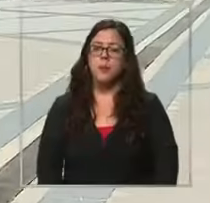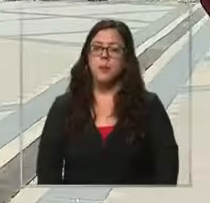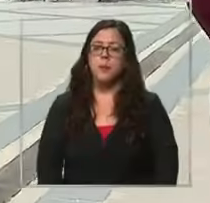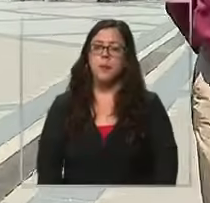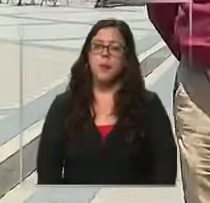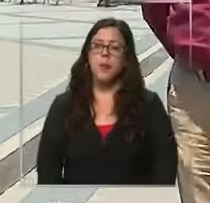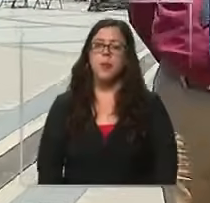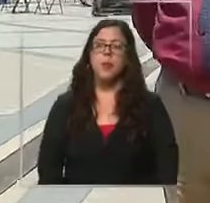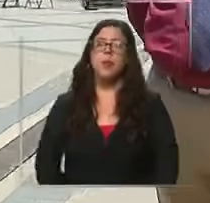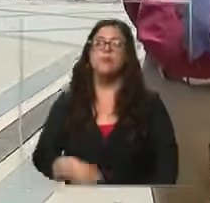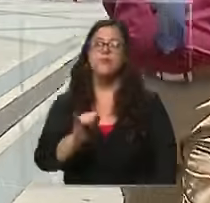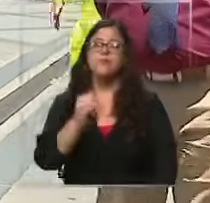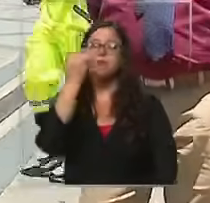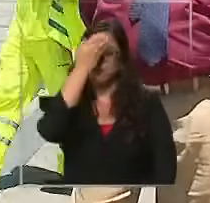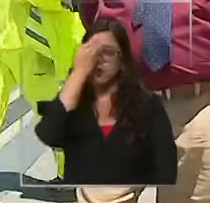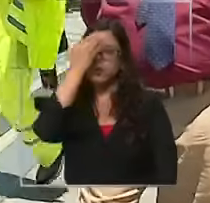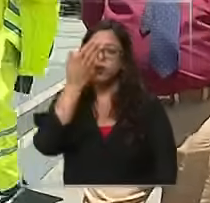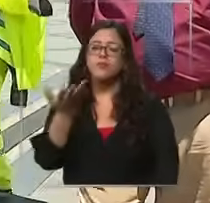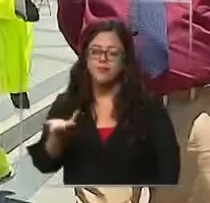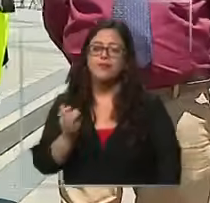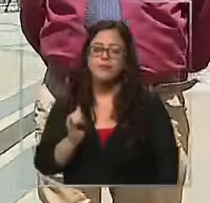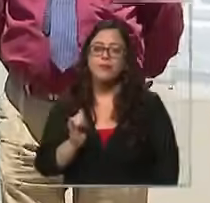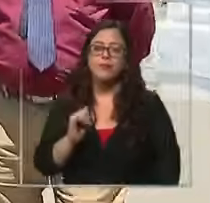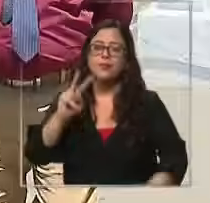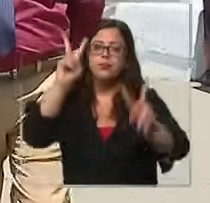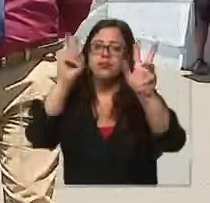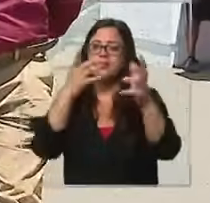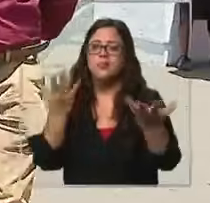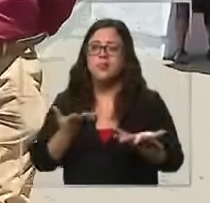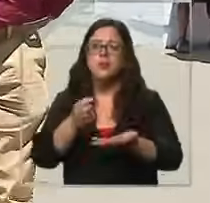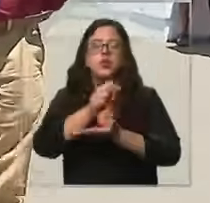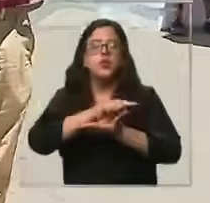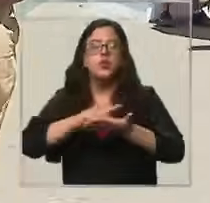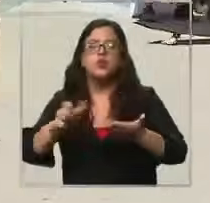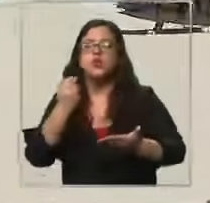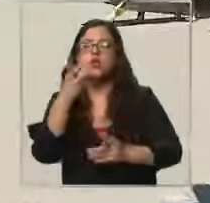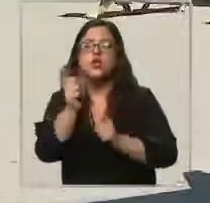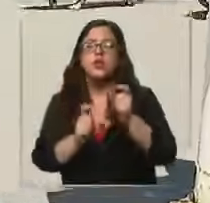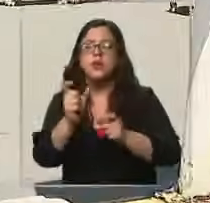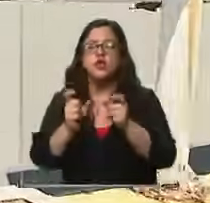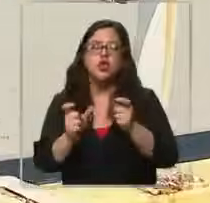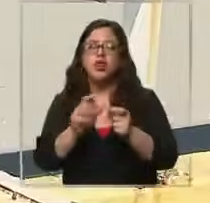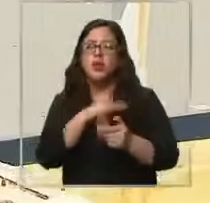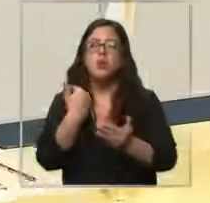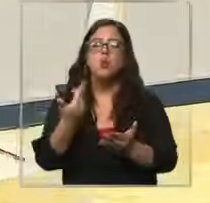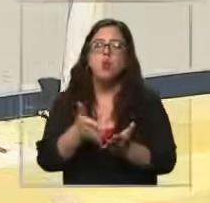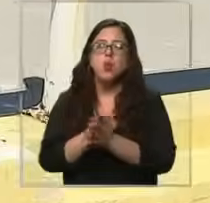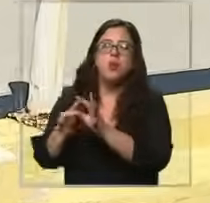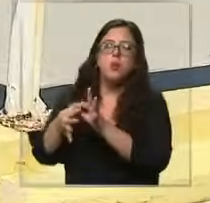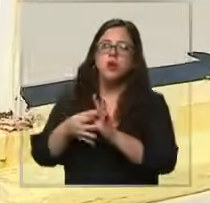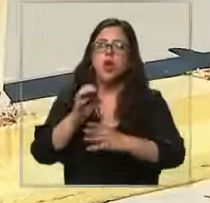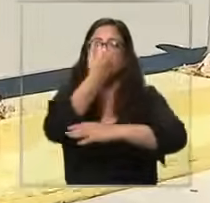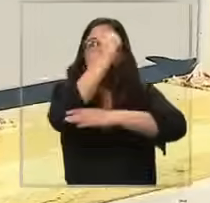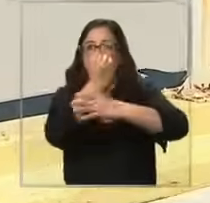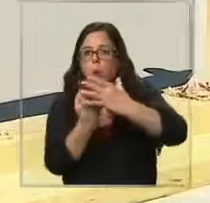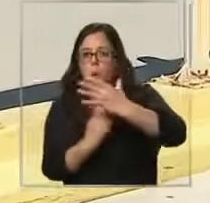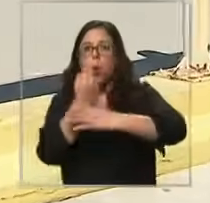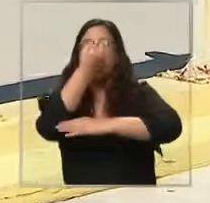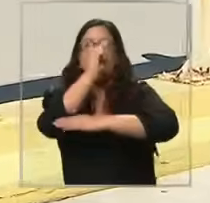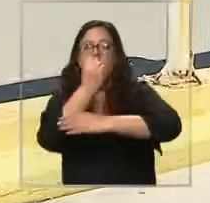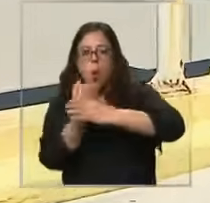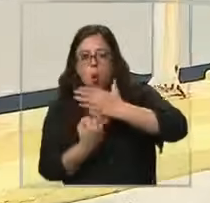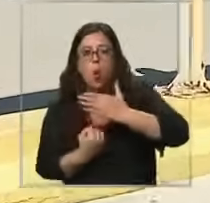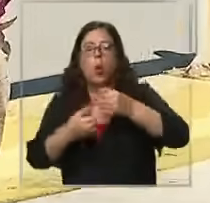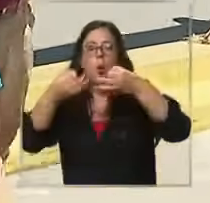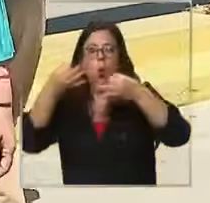Sí, hay algo que nos preocupa, ¿ya? Que el incremento de fallecidos por inmersión en la jurisdicción de la Gobernación Marítima de